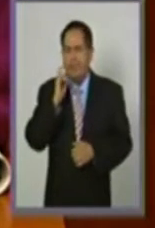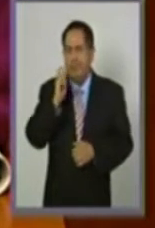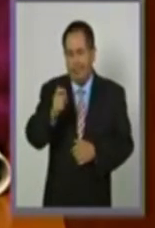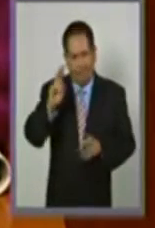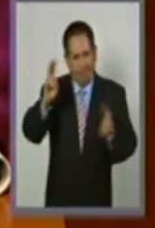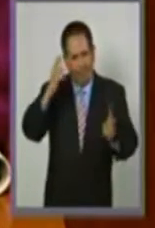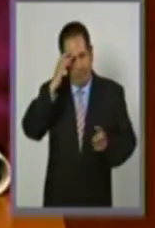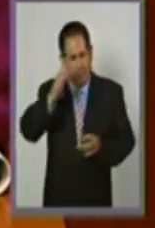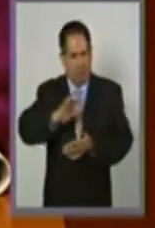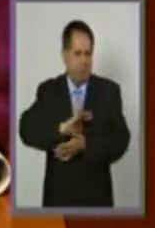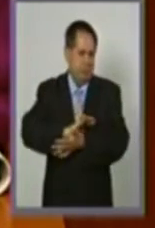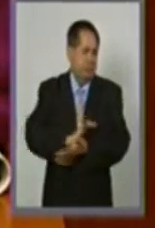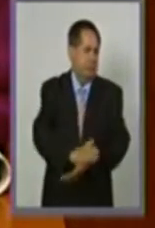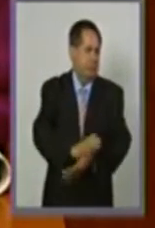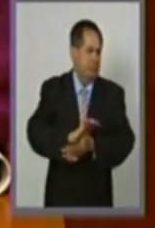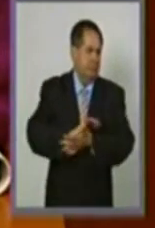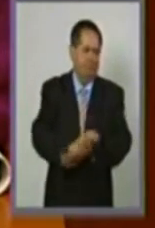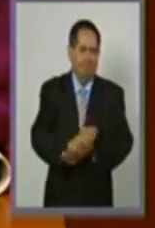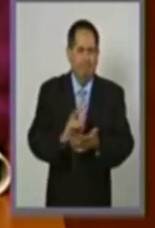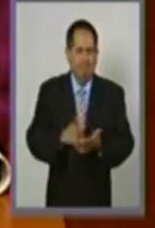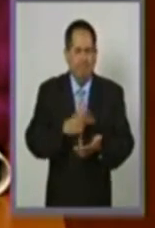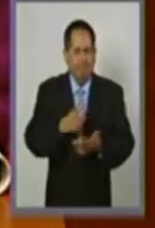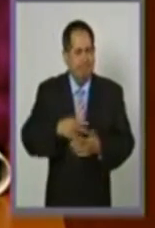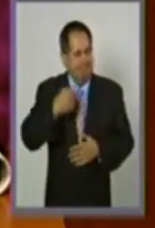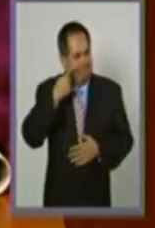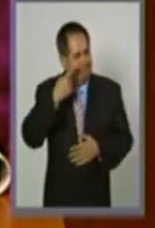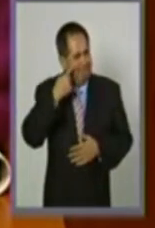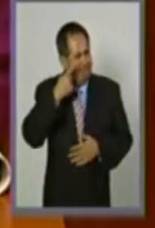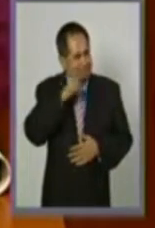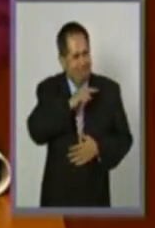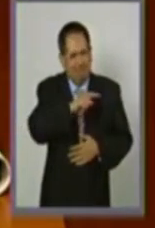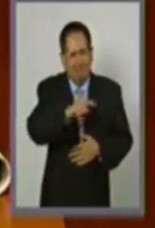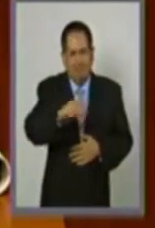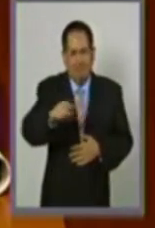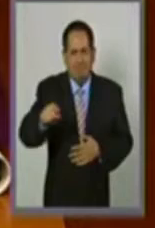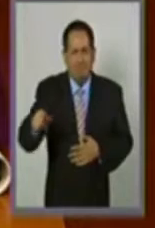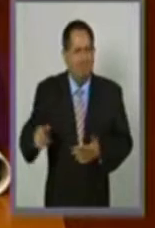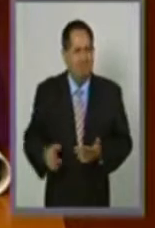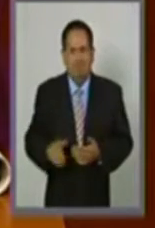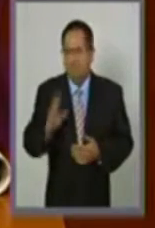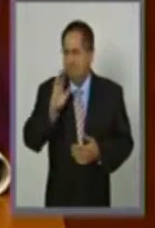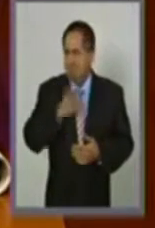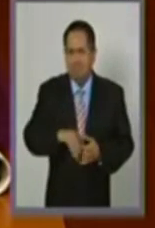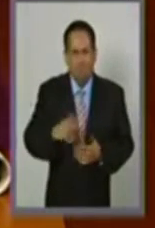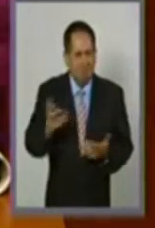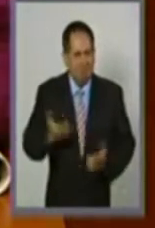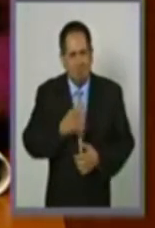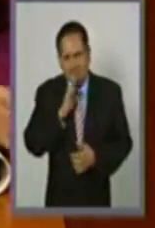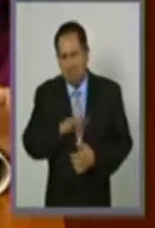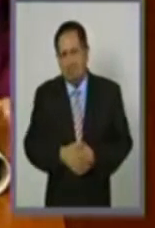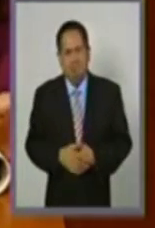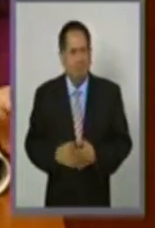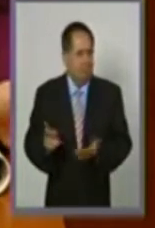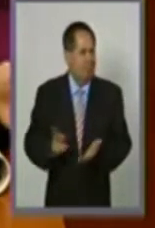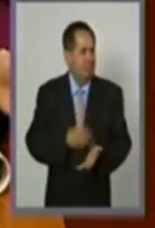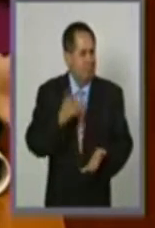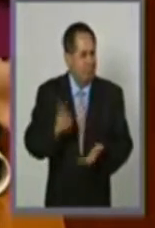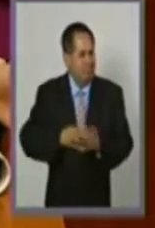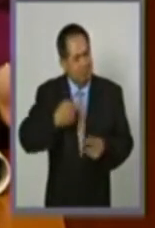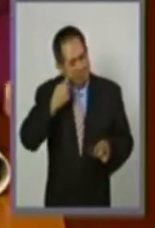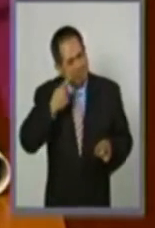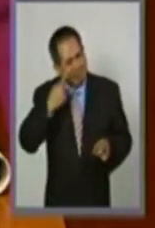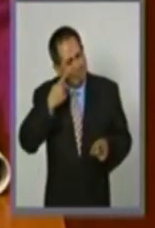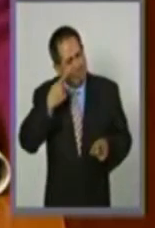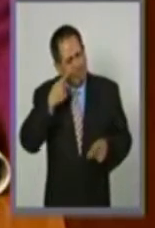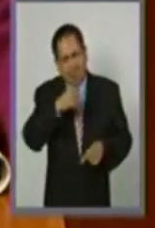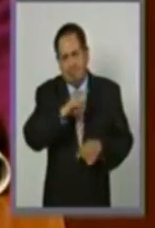discriminación es un problema recurrente en México, es una mala práctica, es una práctica cotidiana que